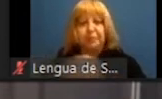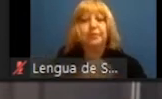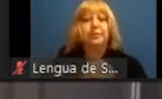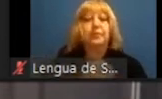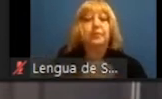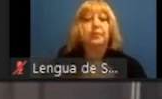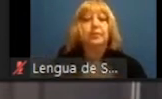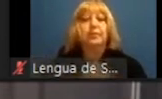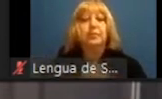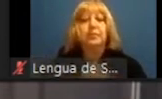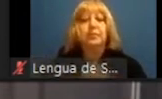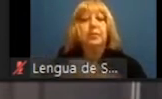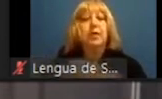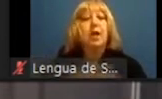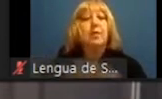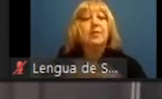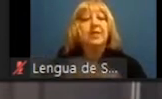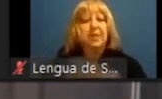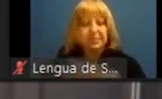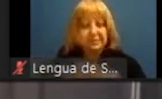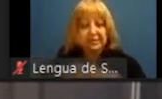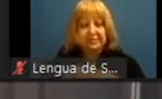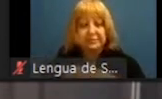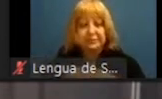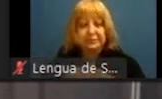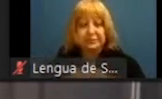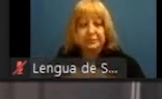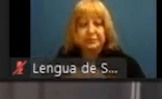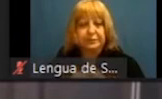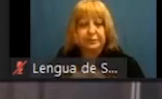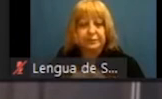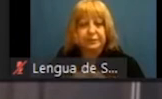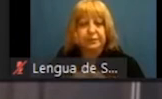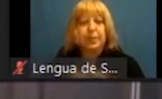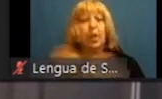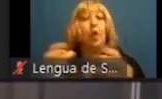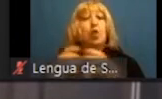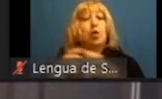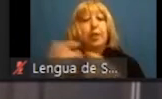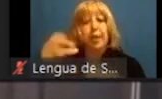Preferencia sobre tablas. Bloque PRO,